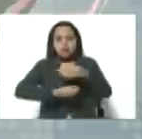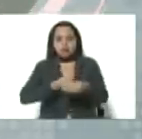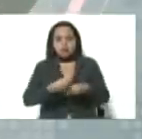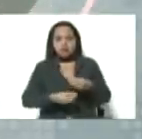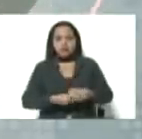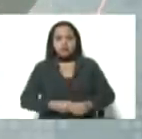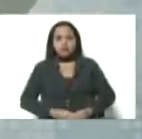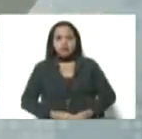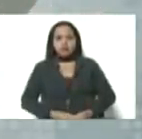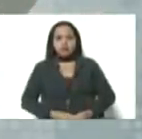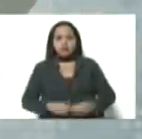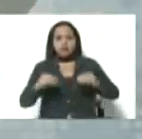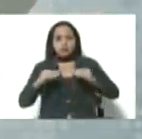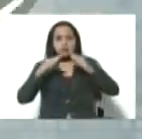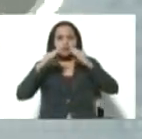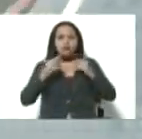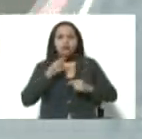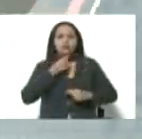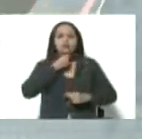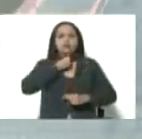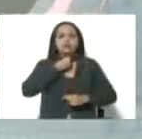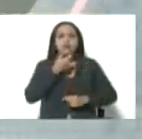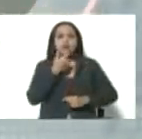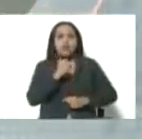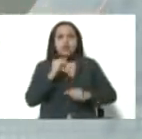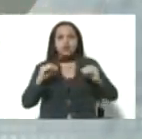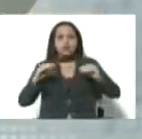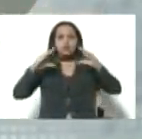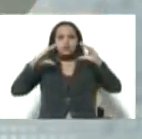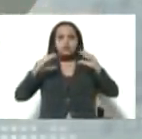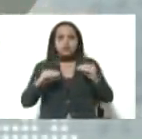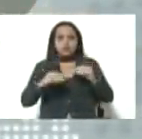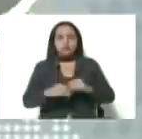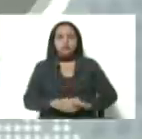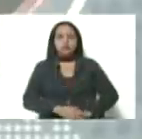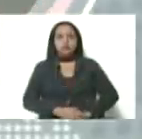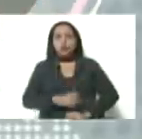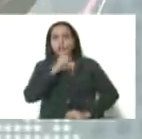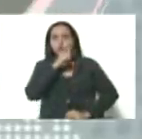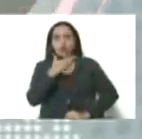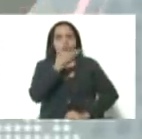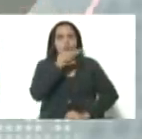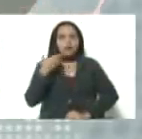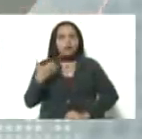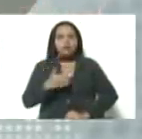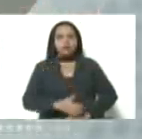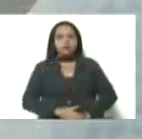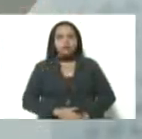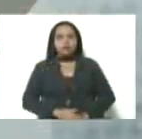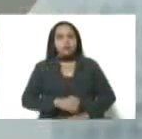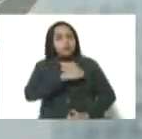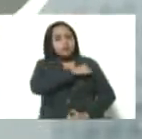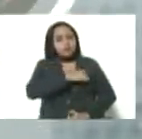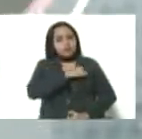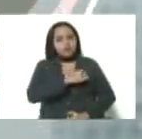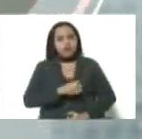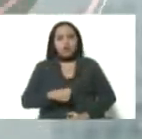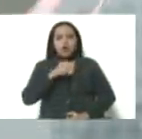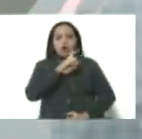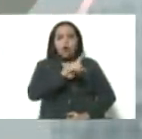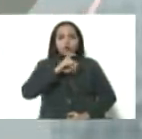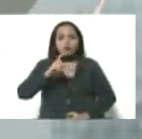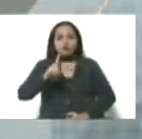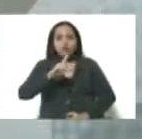activarla y proporcional de ventilación mecánica no hubo mejoría y lamentablemente él observó leo hizo un